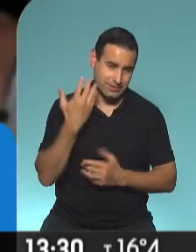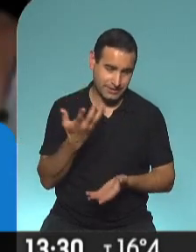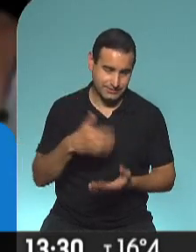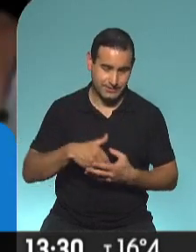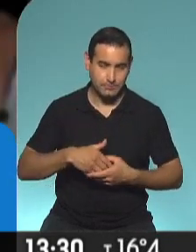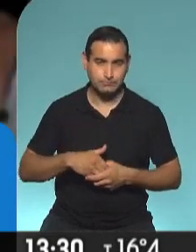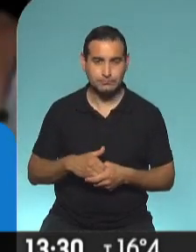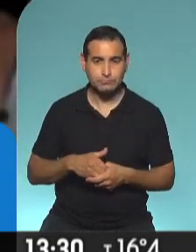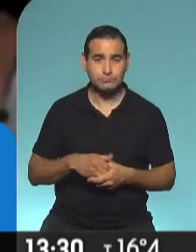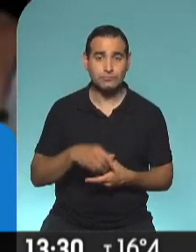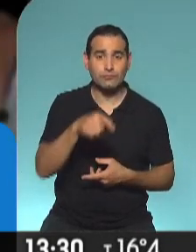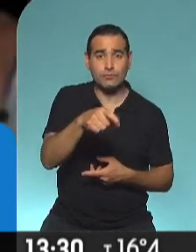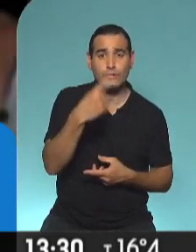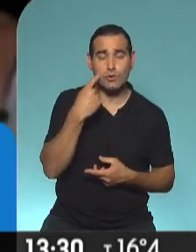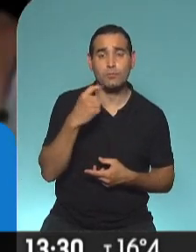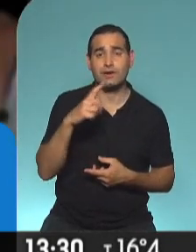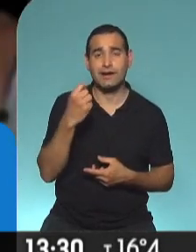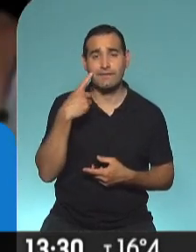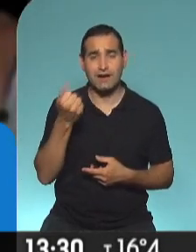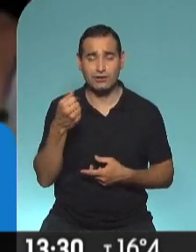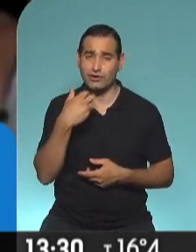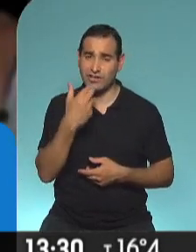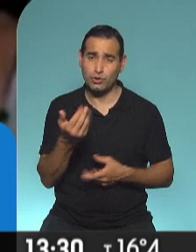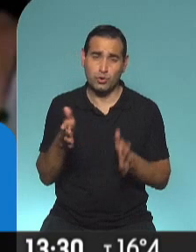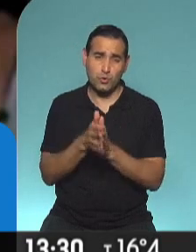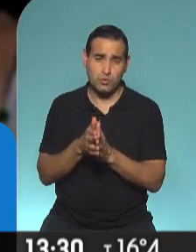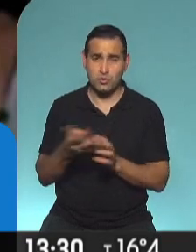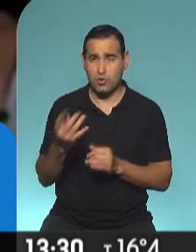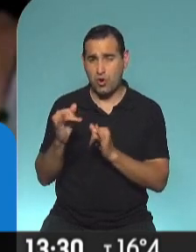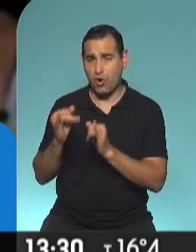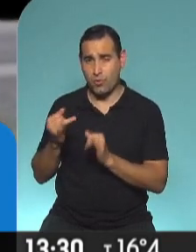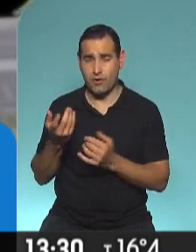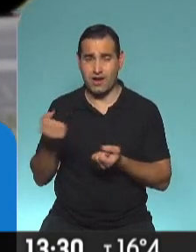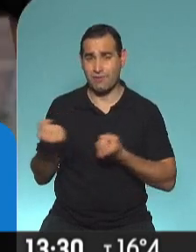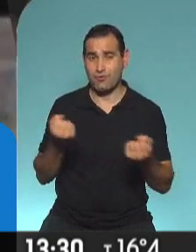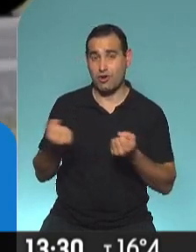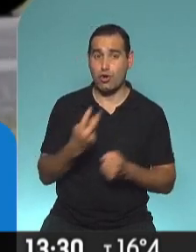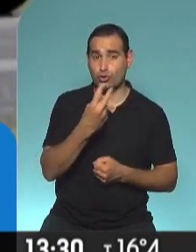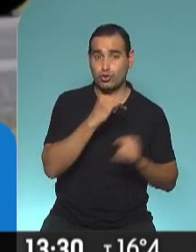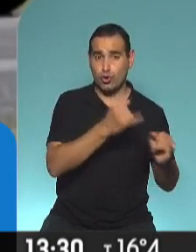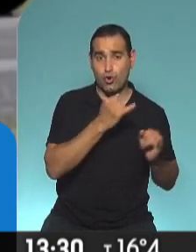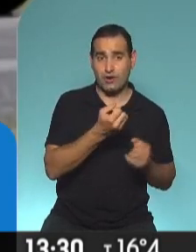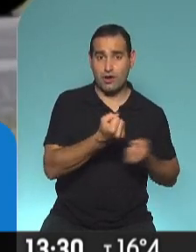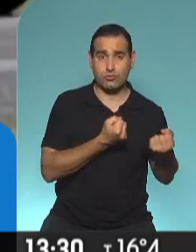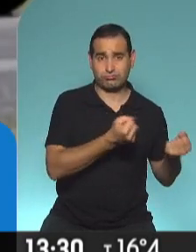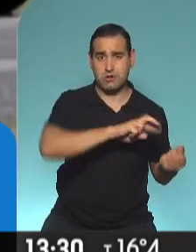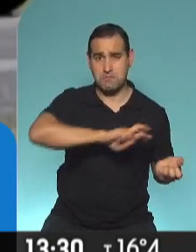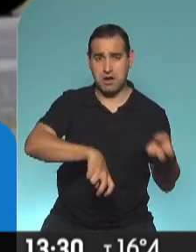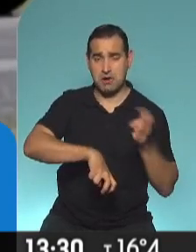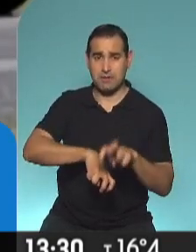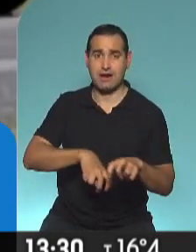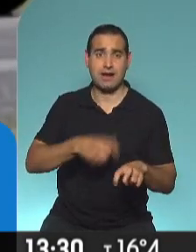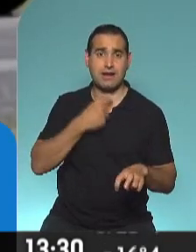Matanza. Allí estaba Gerardo Caivano junto con su hijo adolescente en la camioneta cuando dos jóvenes bajaron de un automóvil,